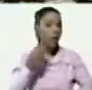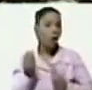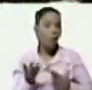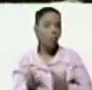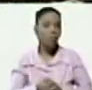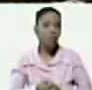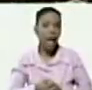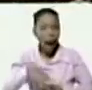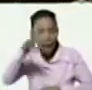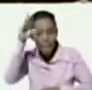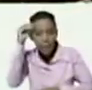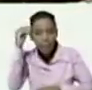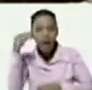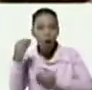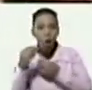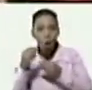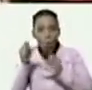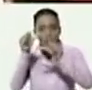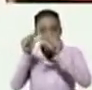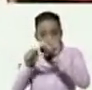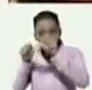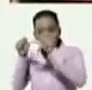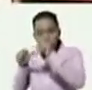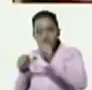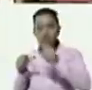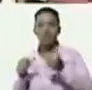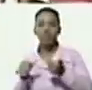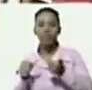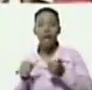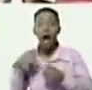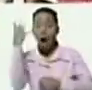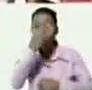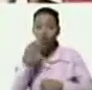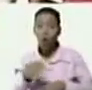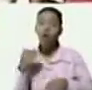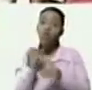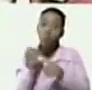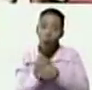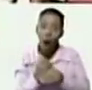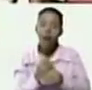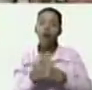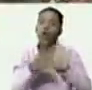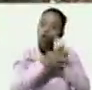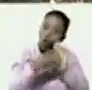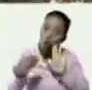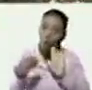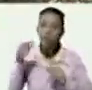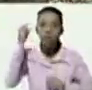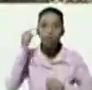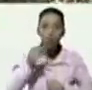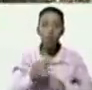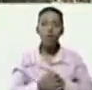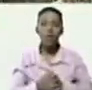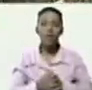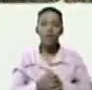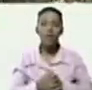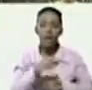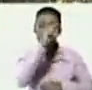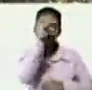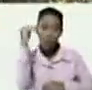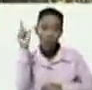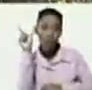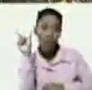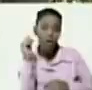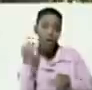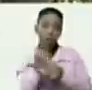Que la juventud sea como Antonio José de Sucre. Que la juventud revolucionaria, militar, del partido, sean como Antonio José